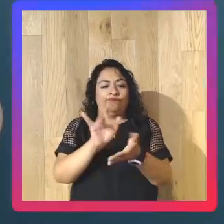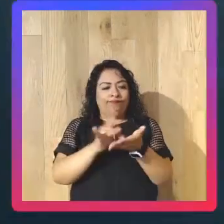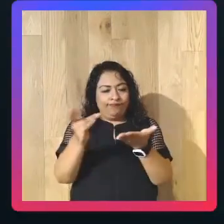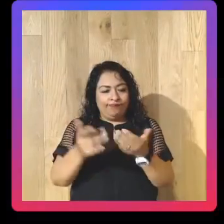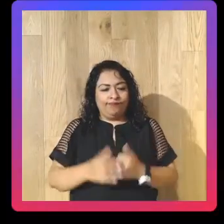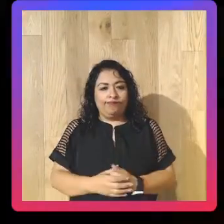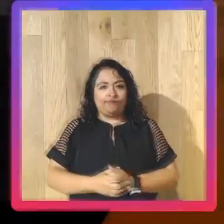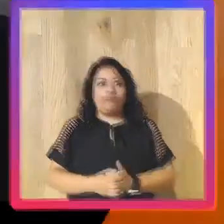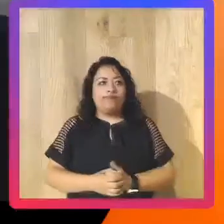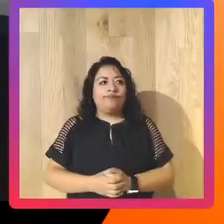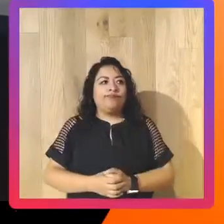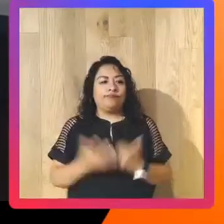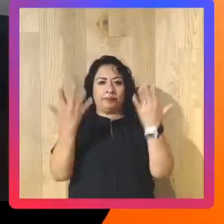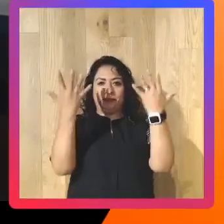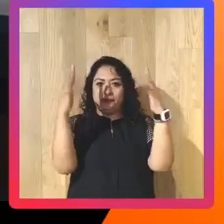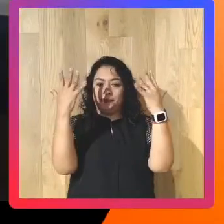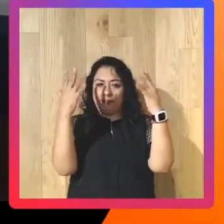Gracias.